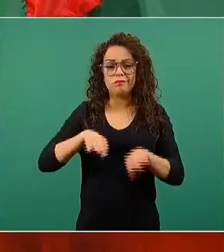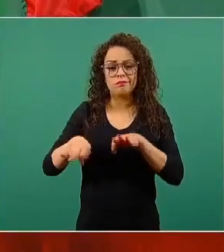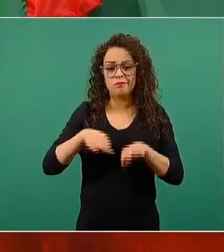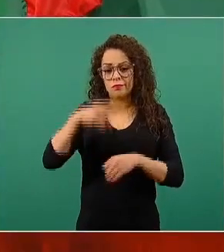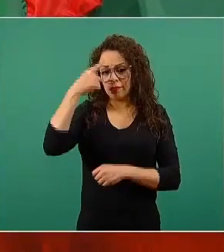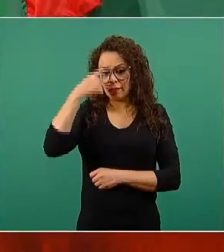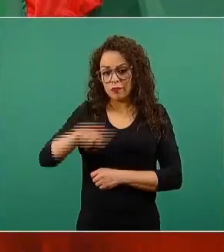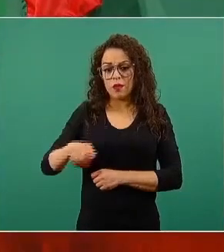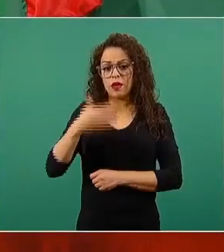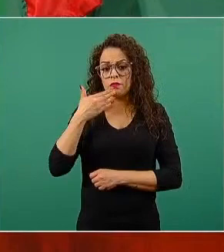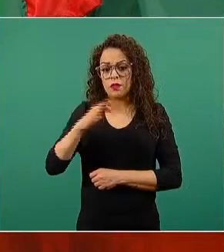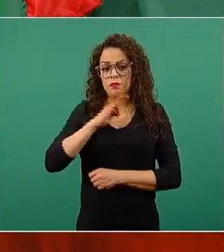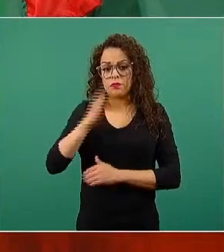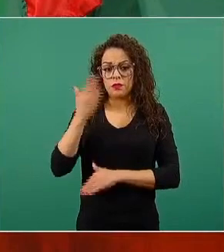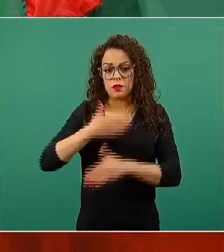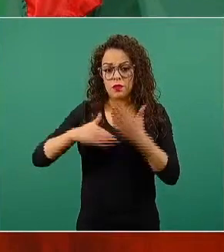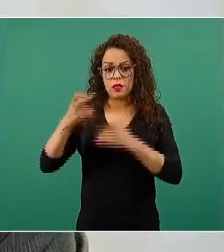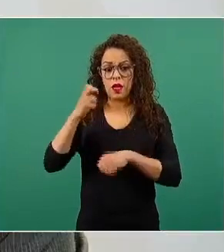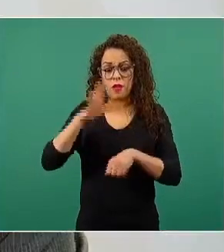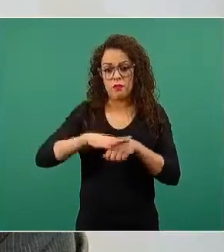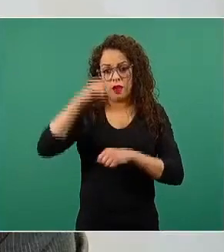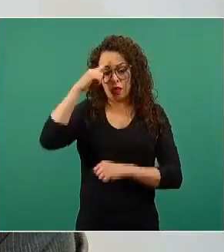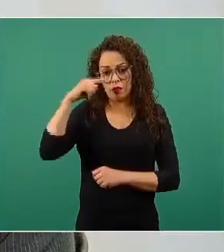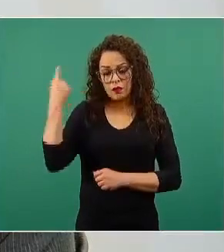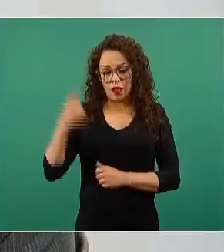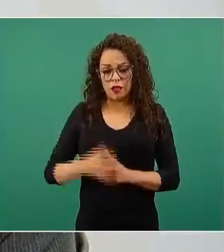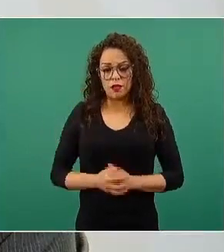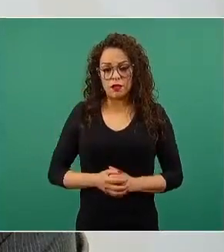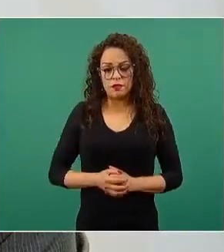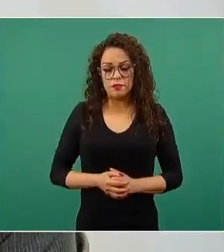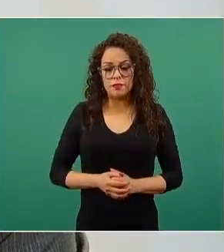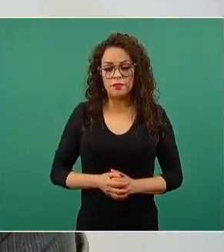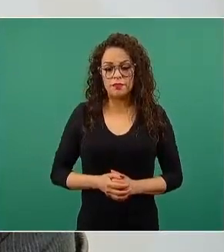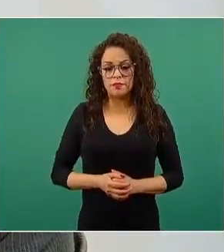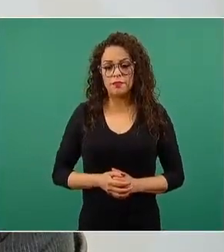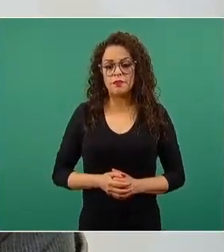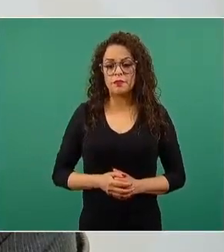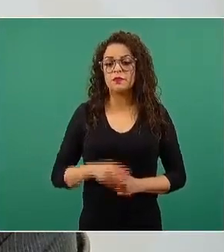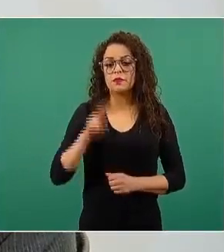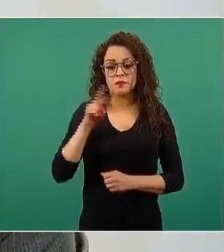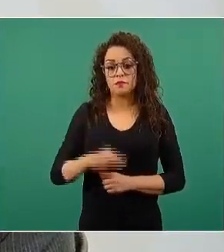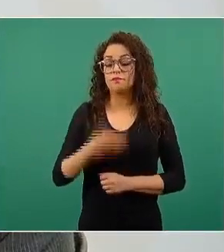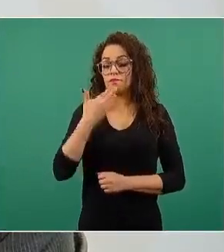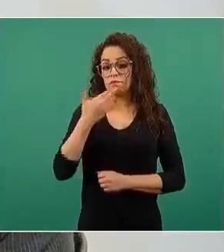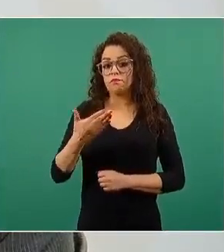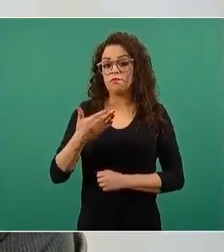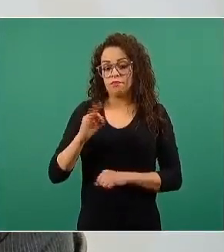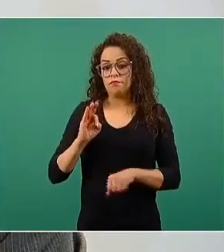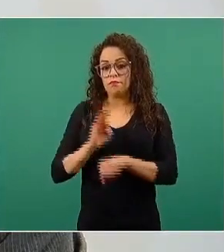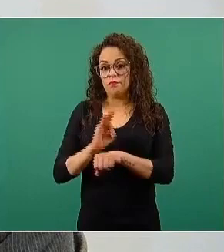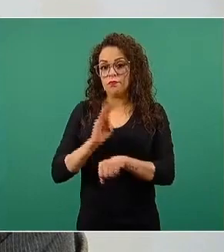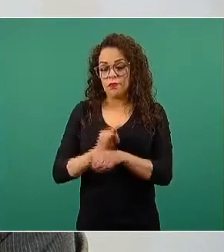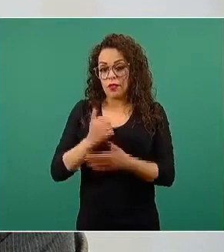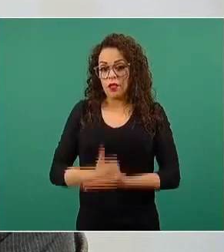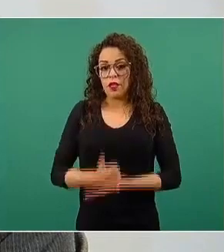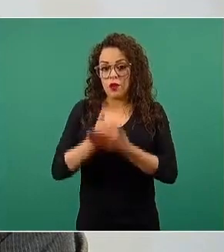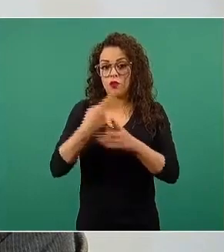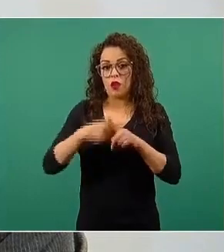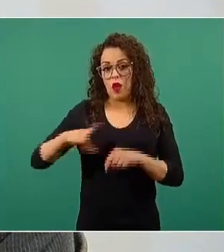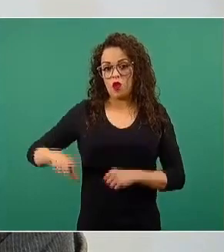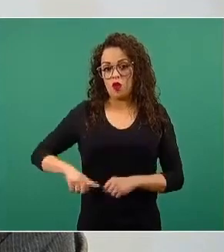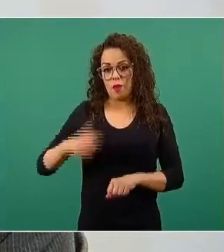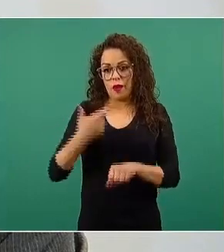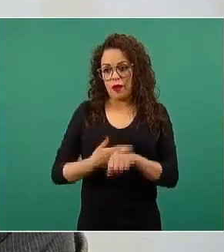facilita cualquier reto. Con eso se puede abarcar cualquier reto. Hemos tenido un gran respaldo por el señor gobernador del estado. En San